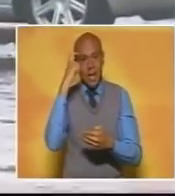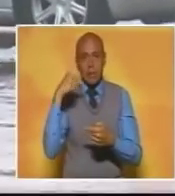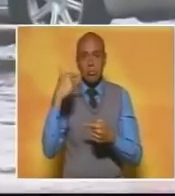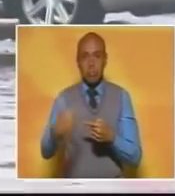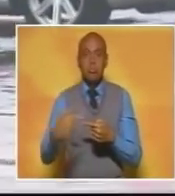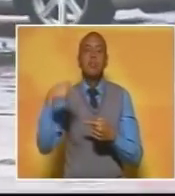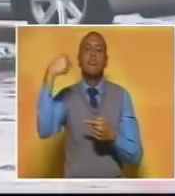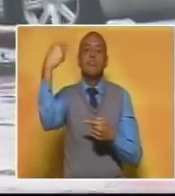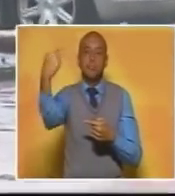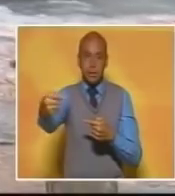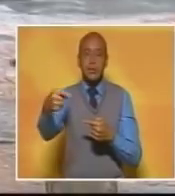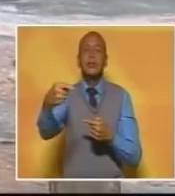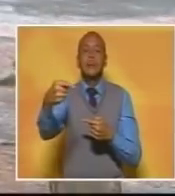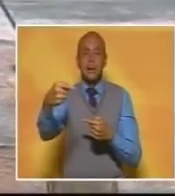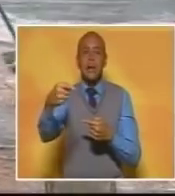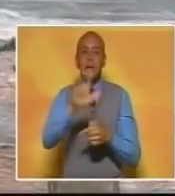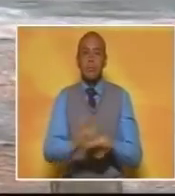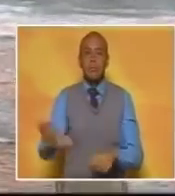gran parte del territorio nacional.